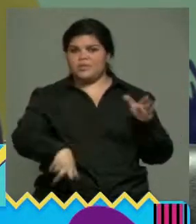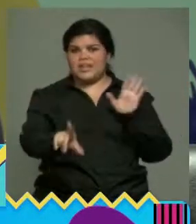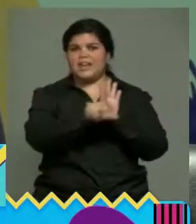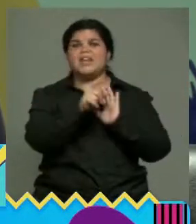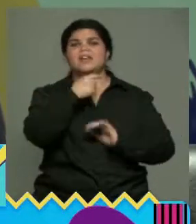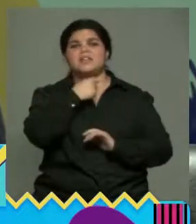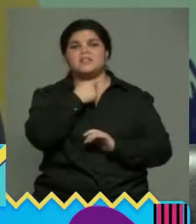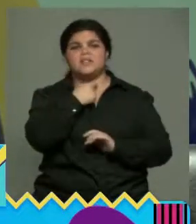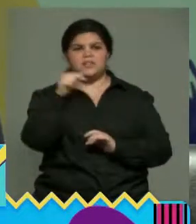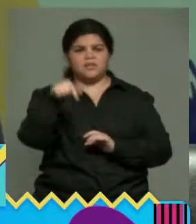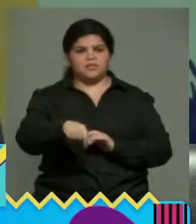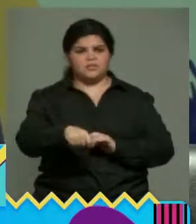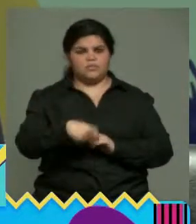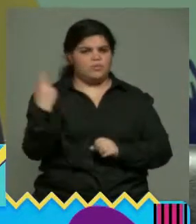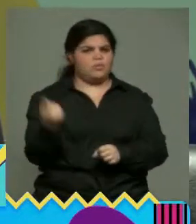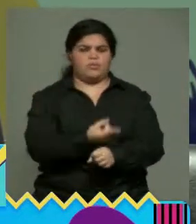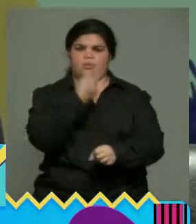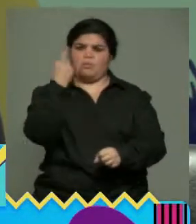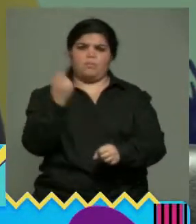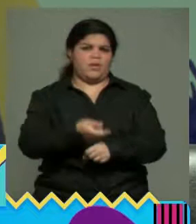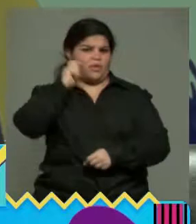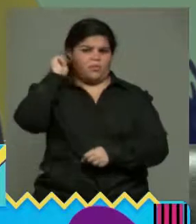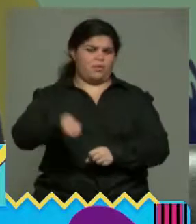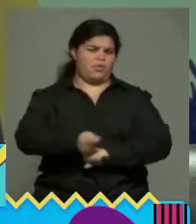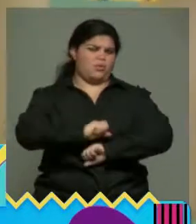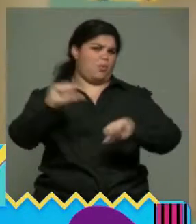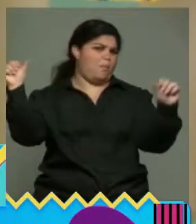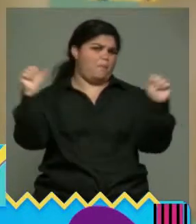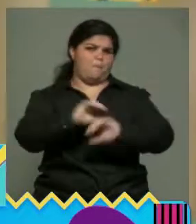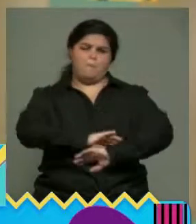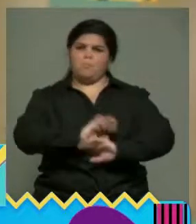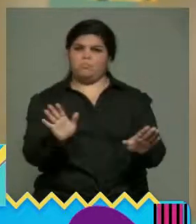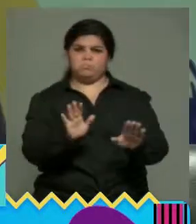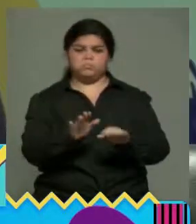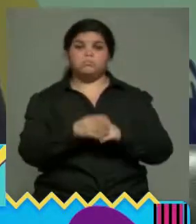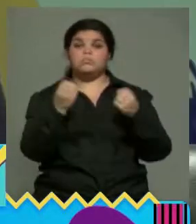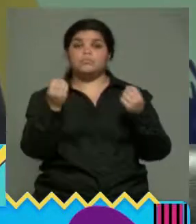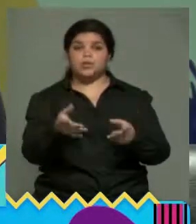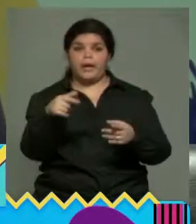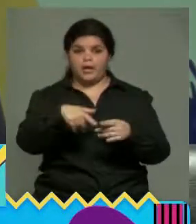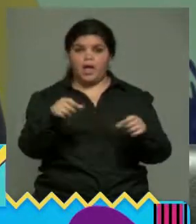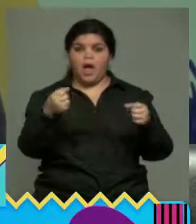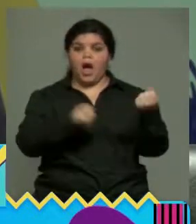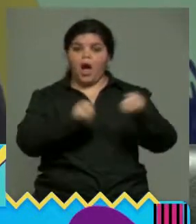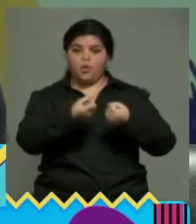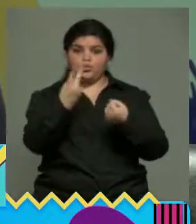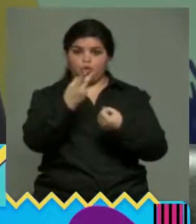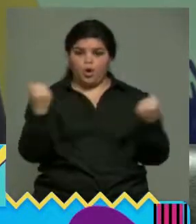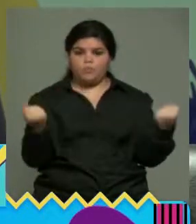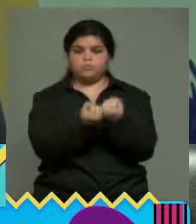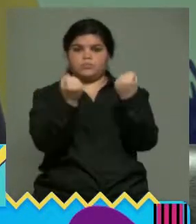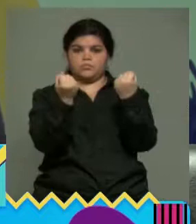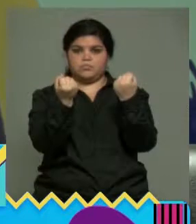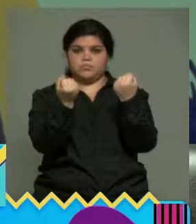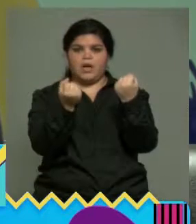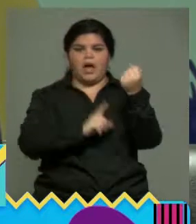verdadera aberración desde el punto de vista jurídico, porque se tocan dos coches. Bueno, cuando es muy evidente